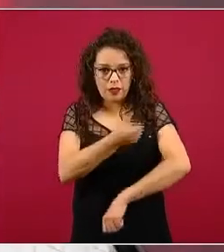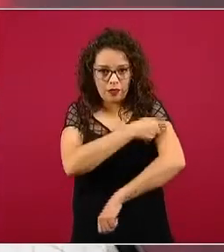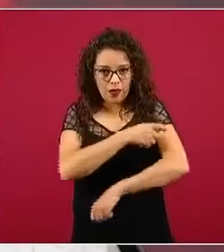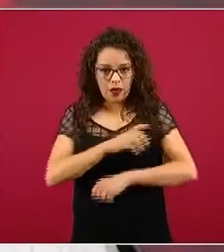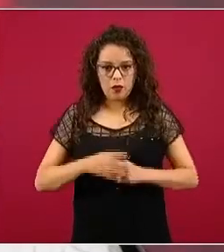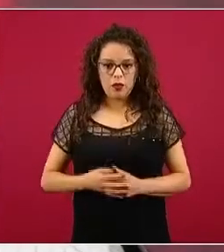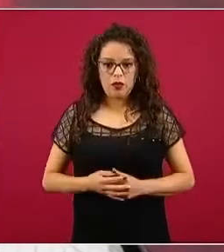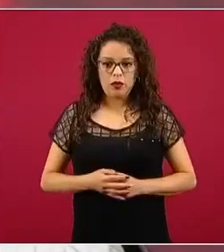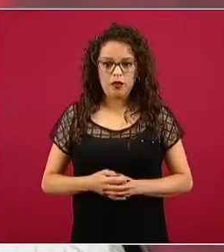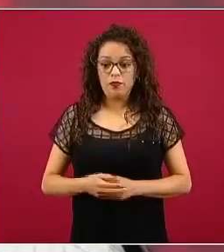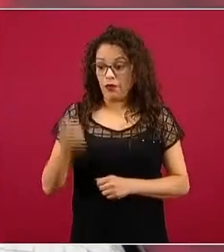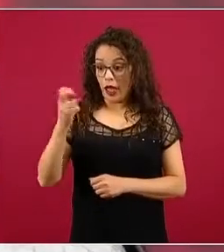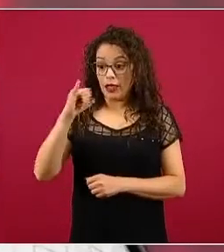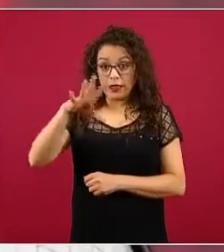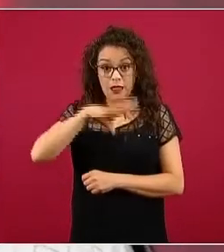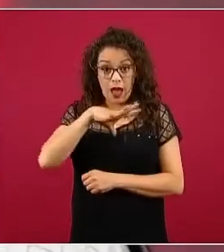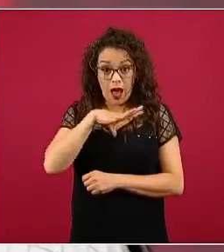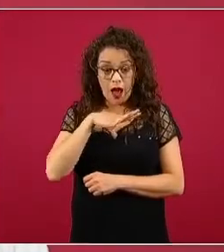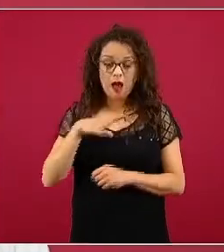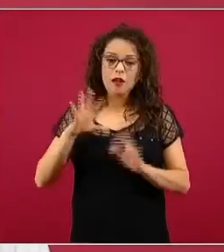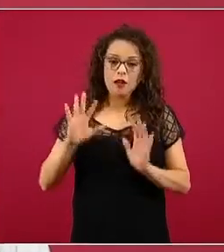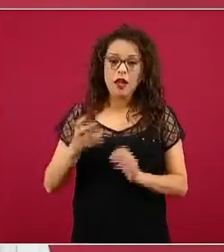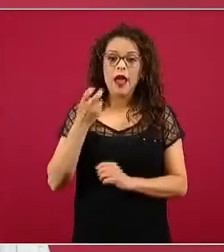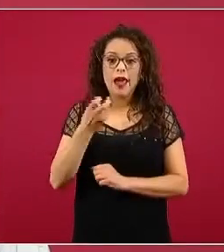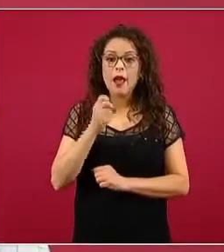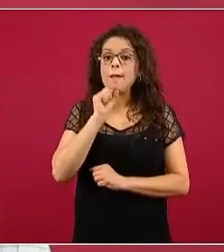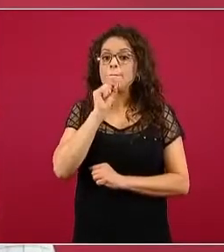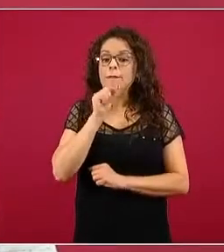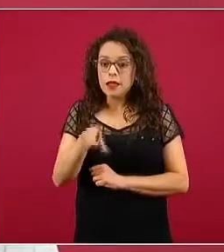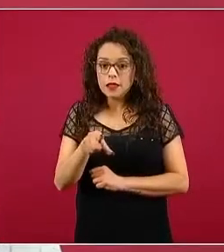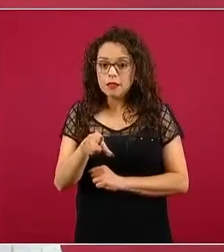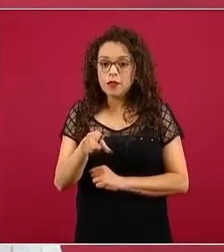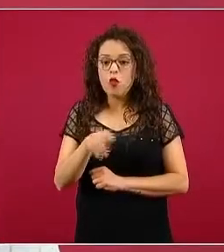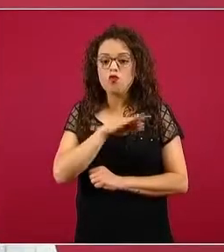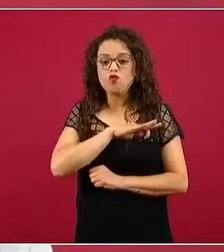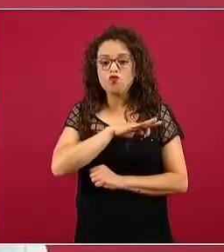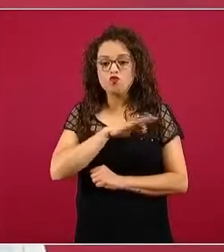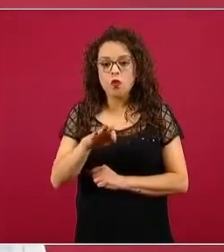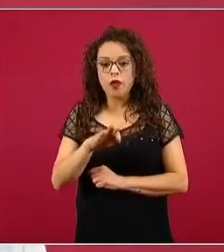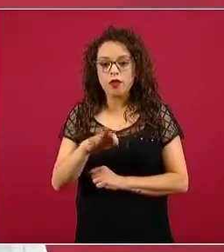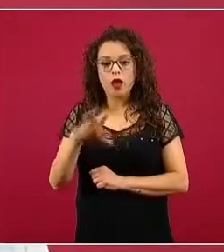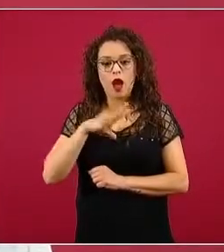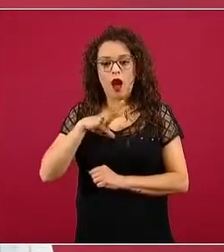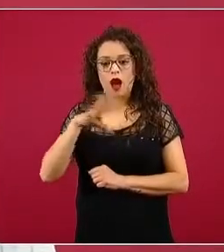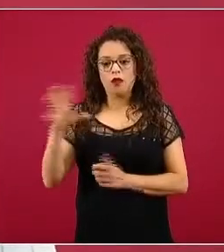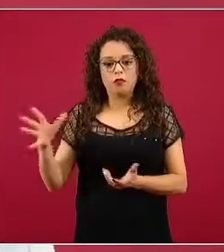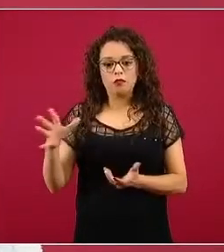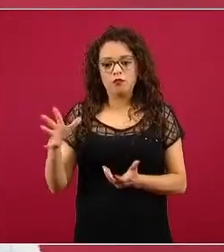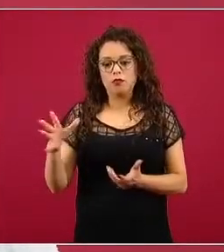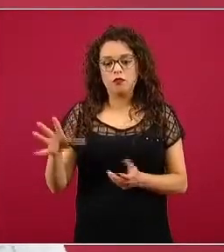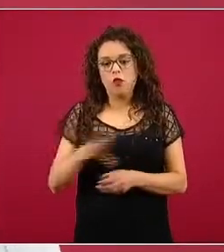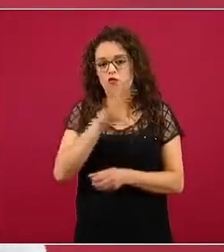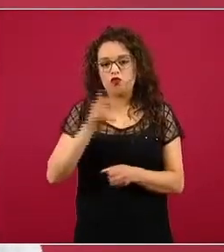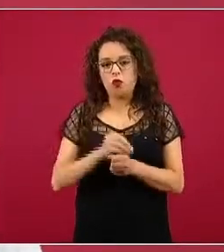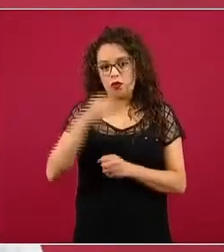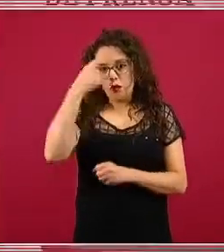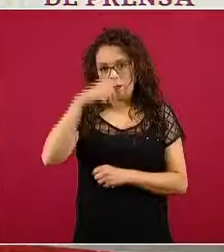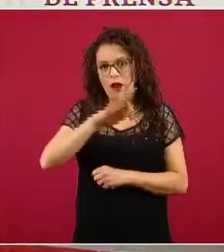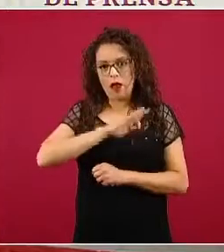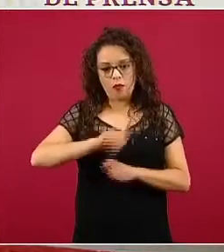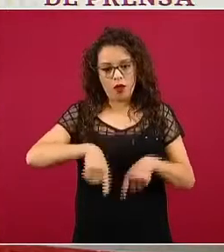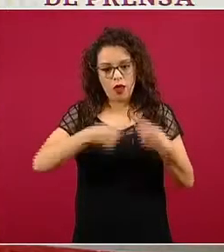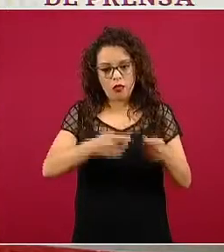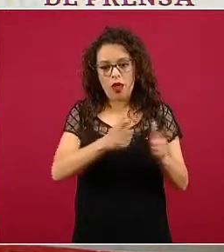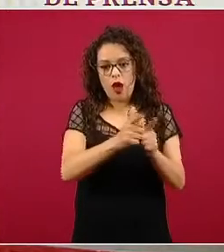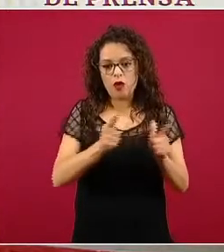estaría disponible para precisamente con esa misma oportunidad poderla tener en la aplicación a los grupos que se